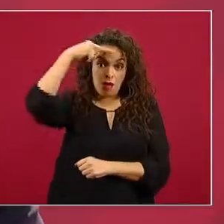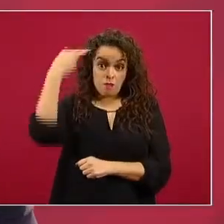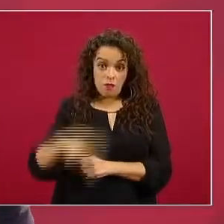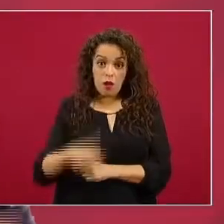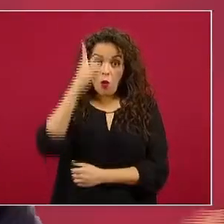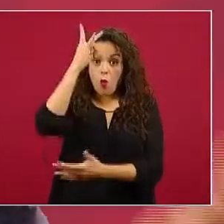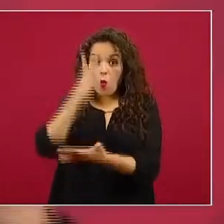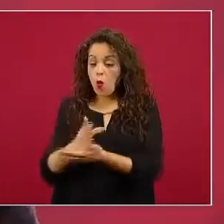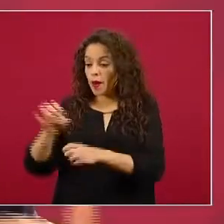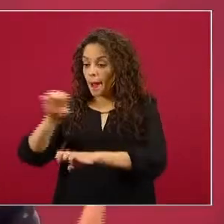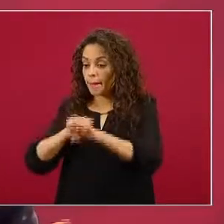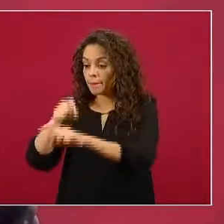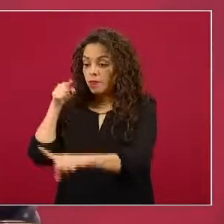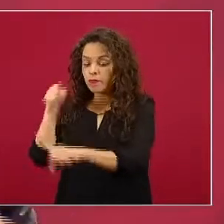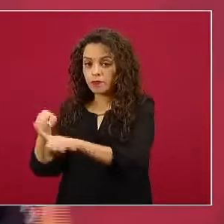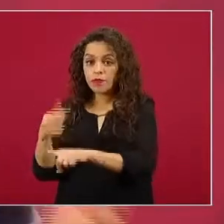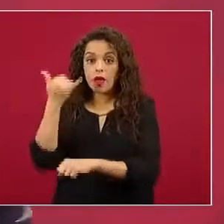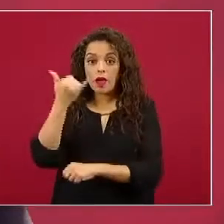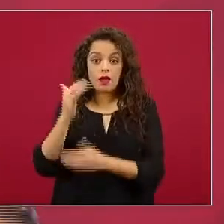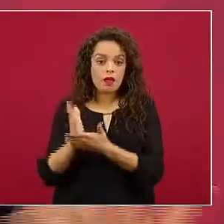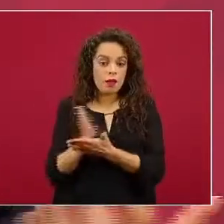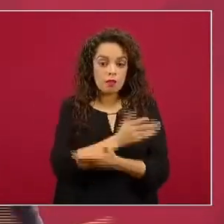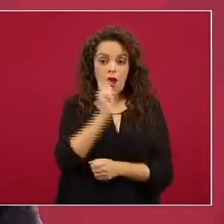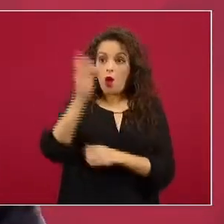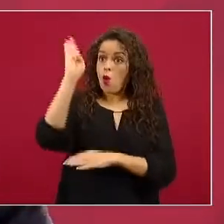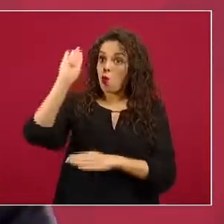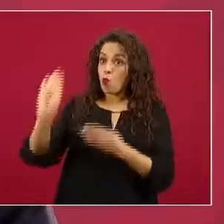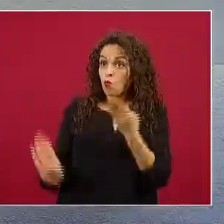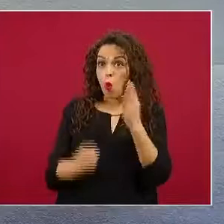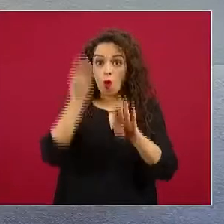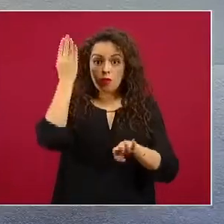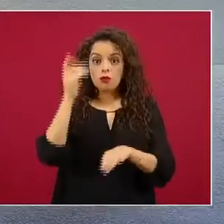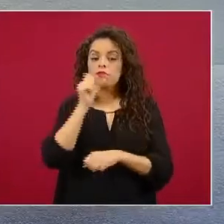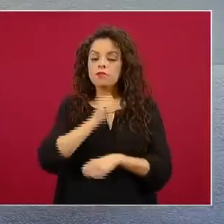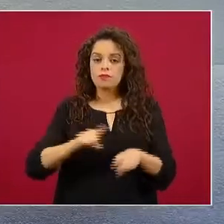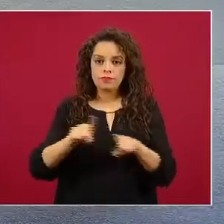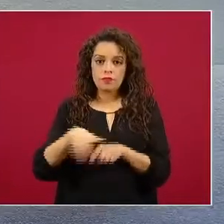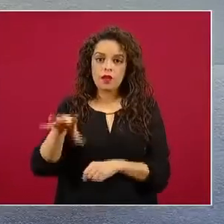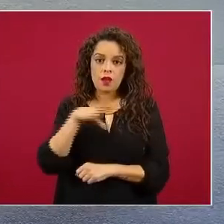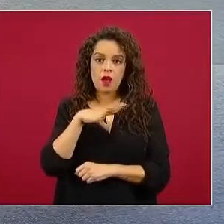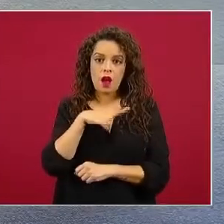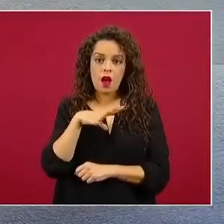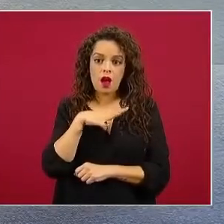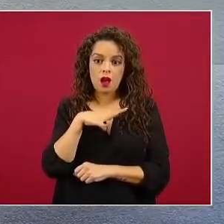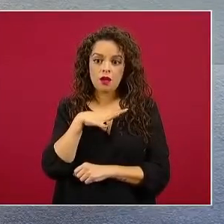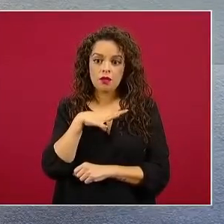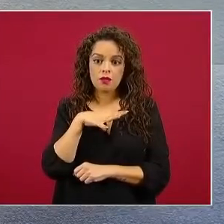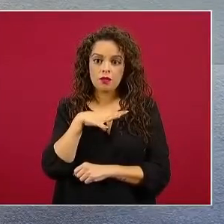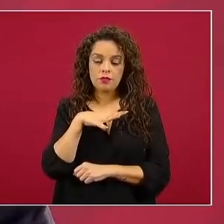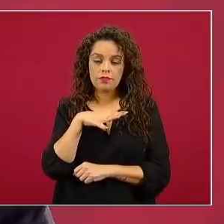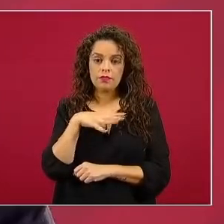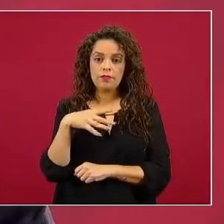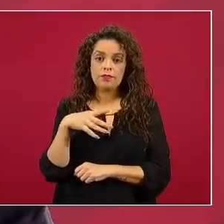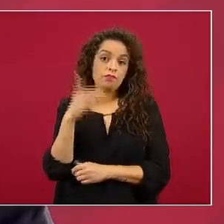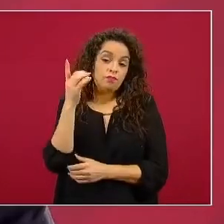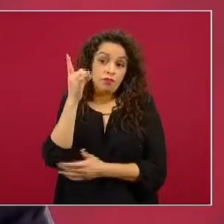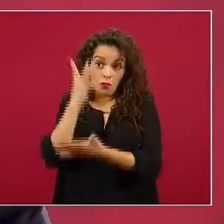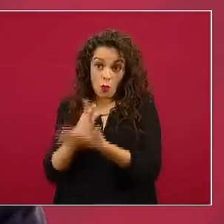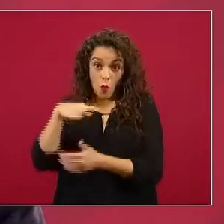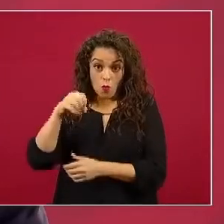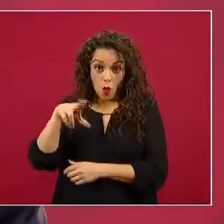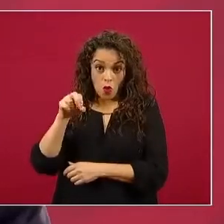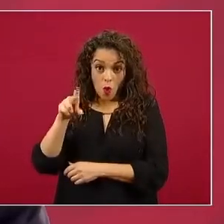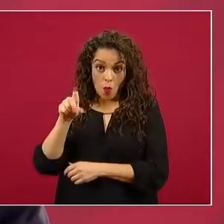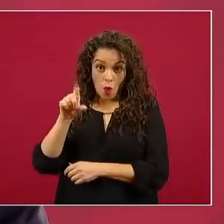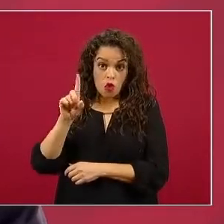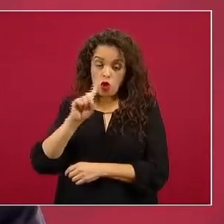compañía, y a nivel mundial tenemos también una enorme concentración, no es literalmente monopolio, pero es un